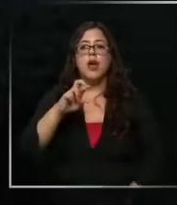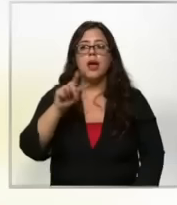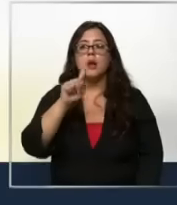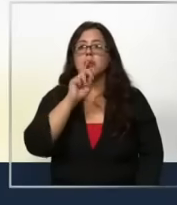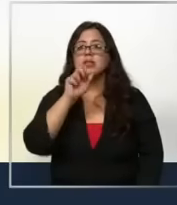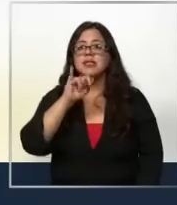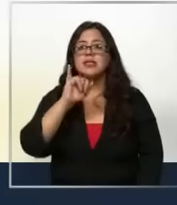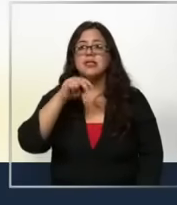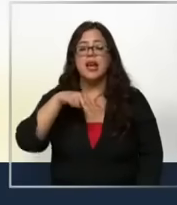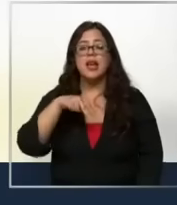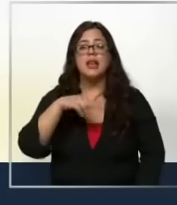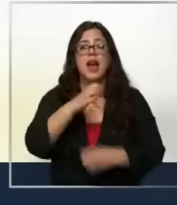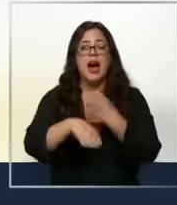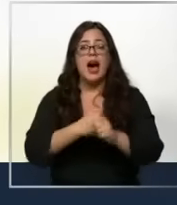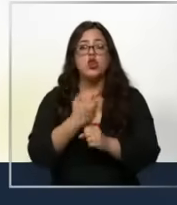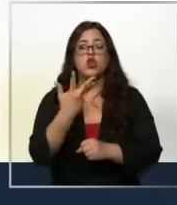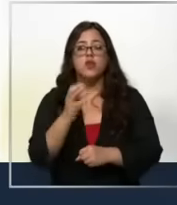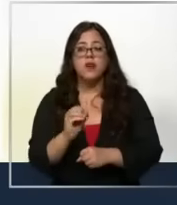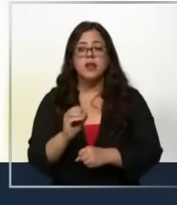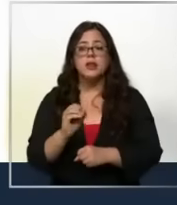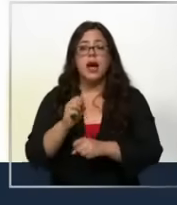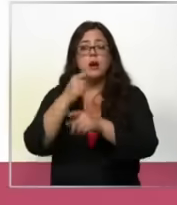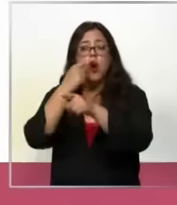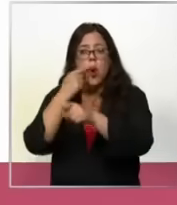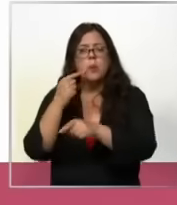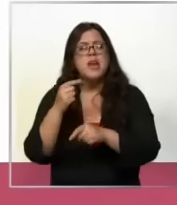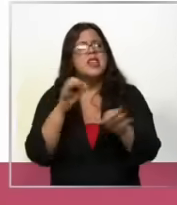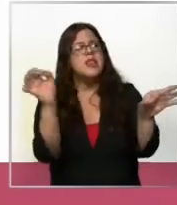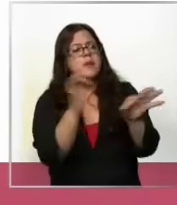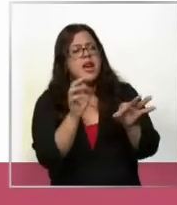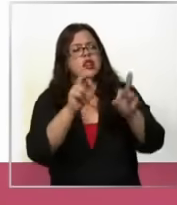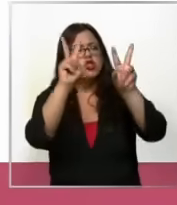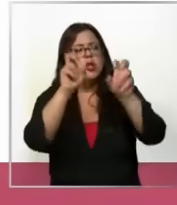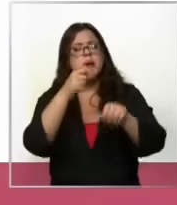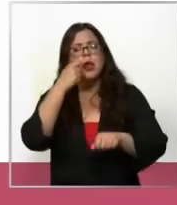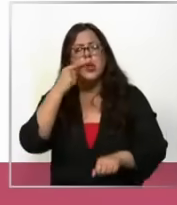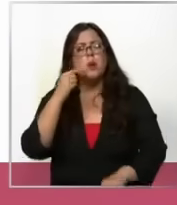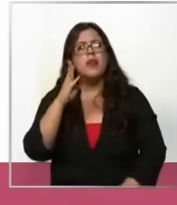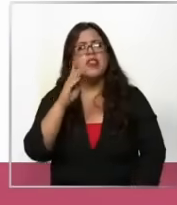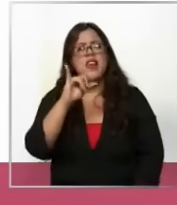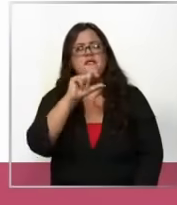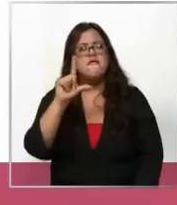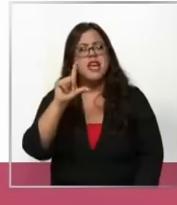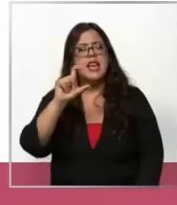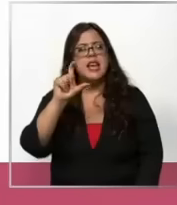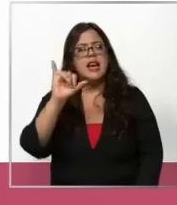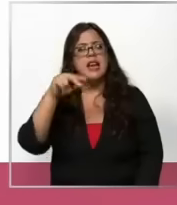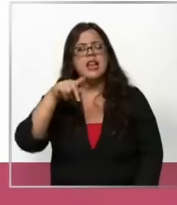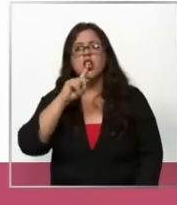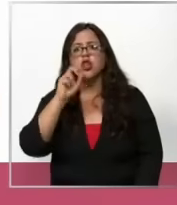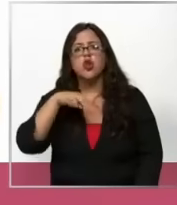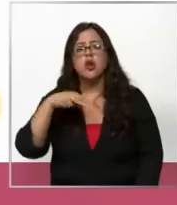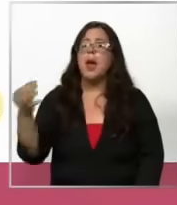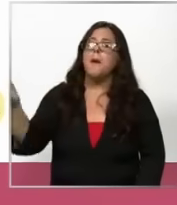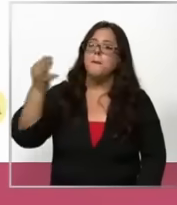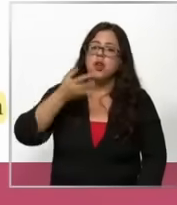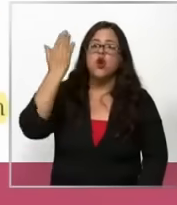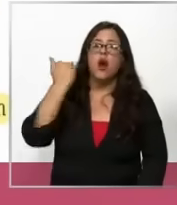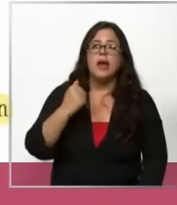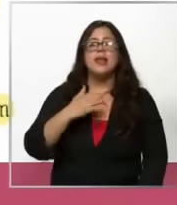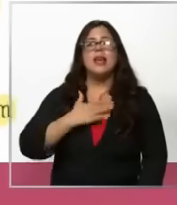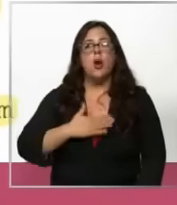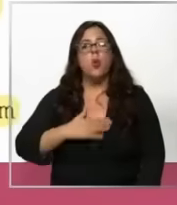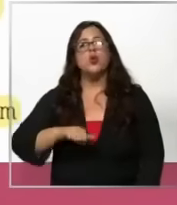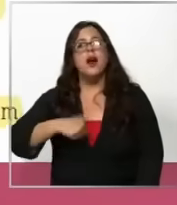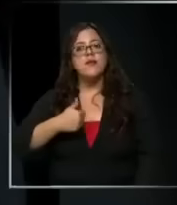90. ¿Jeffrey te habló de Bill Clinton? En una ocasión dijo que a Clinton le gustaban jóvenes, refiriéndose